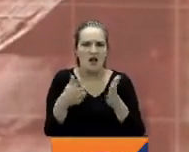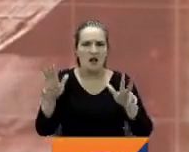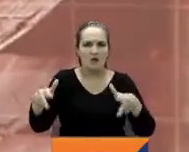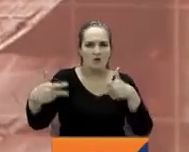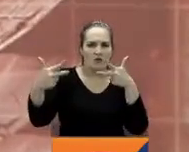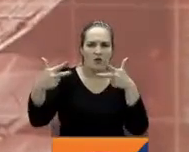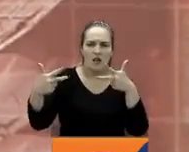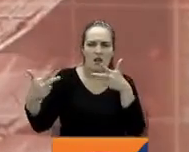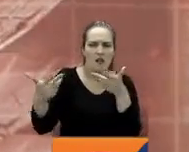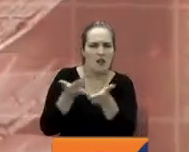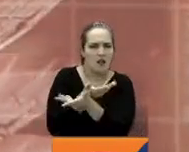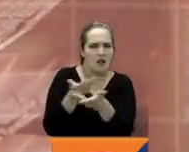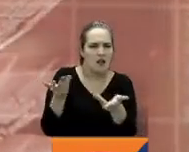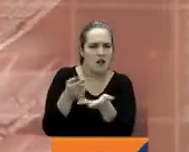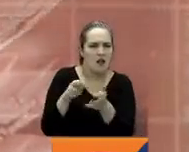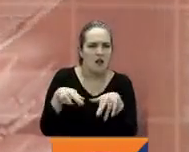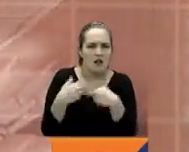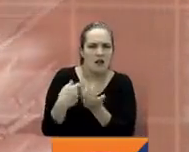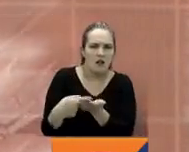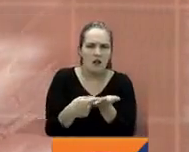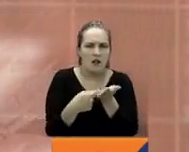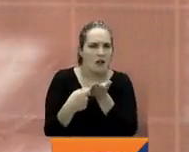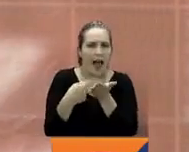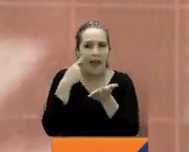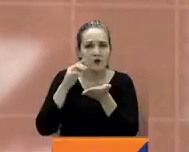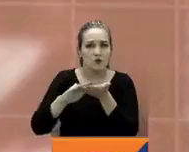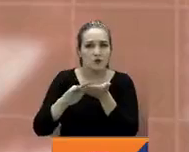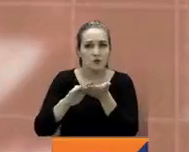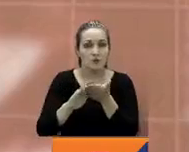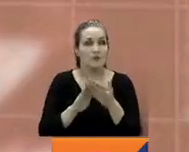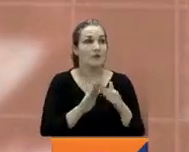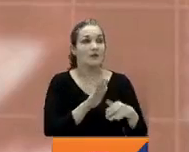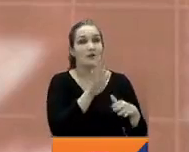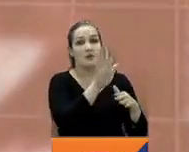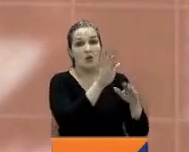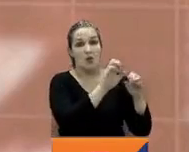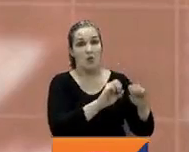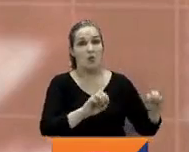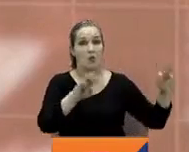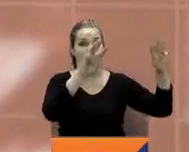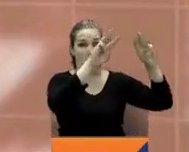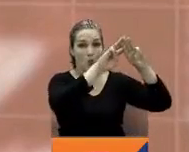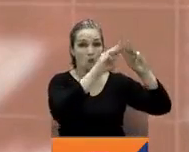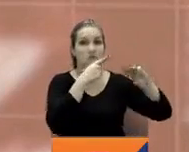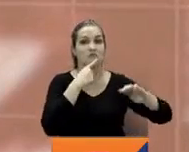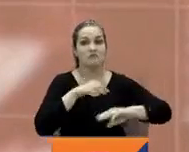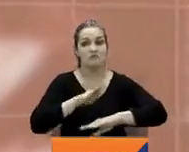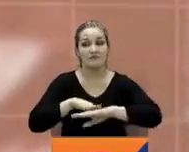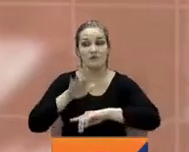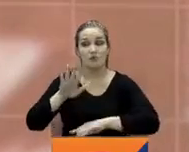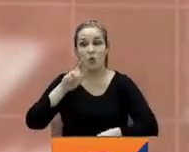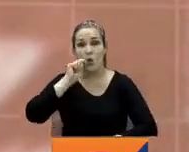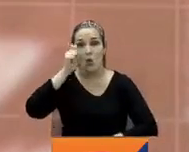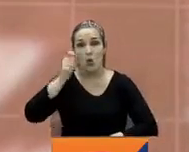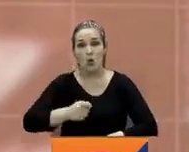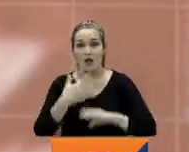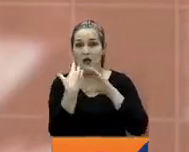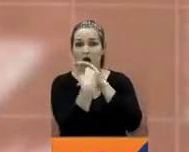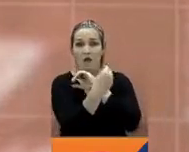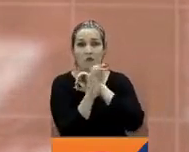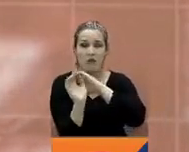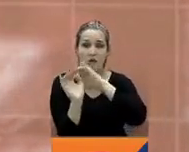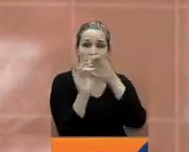solucionar, por supuesto, el conflicto. Entre tanto, Naciones Unidas informó que el número de ucranianos que han salido del país subió a